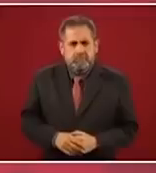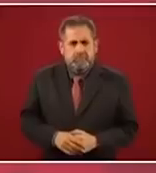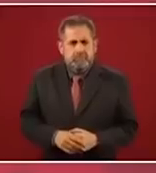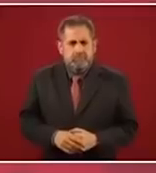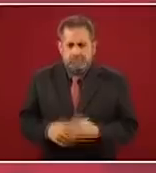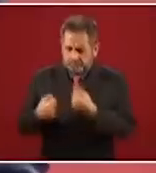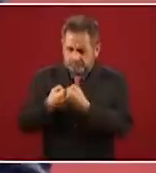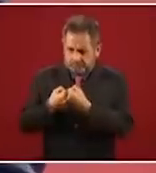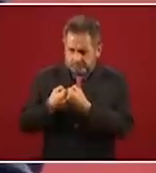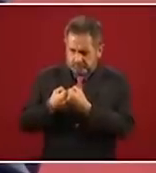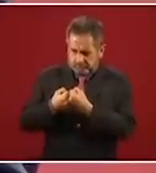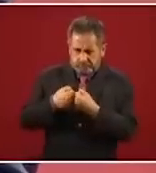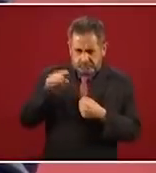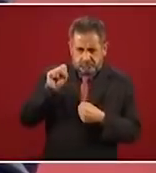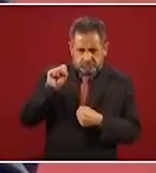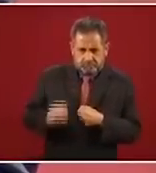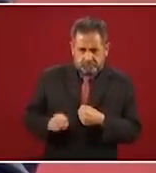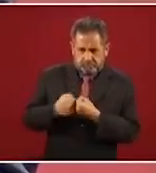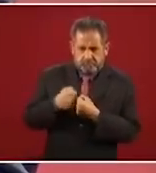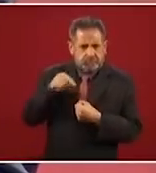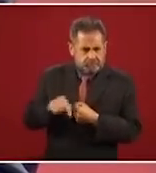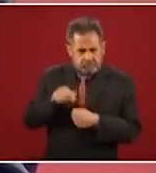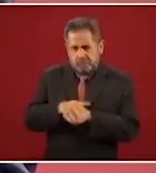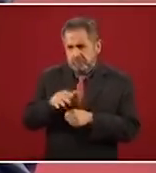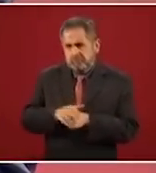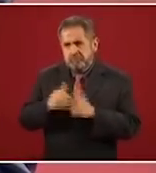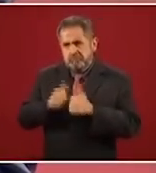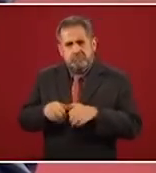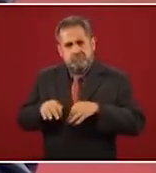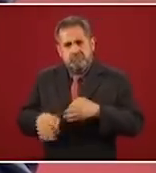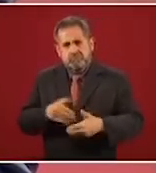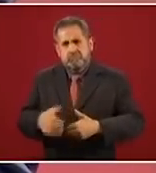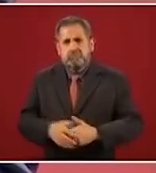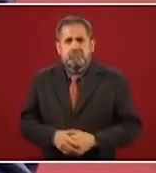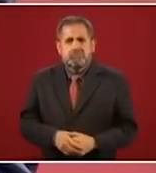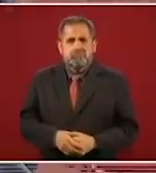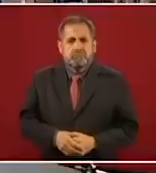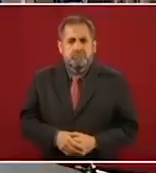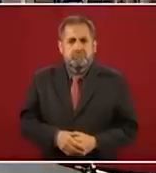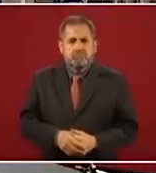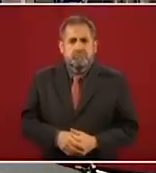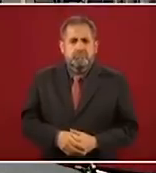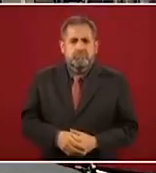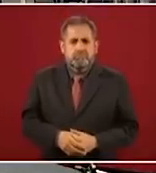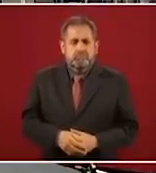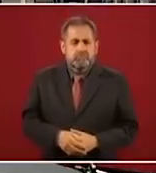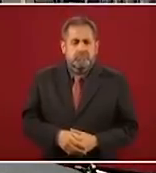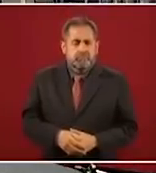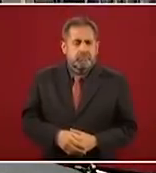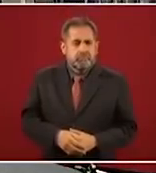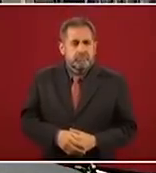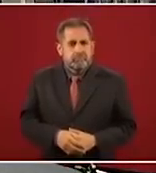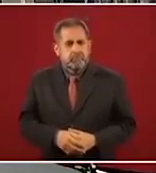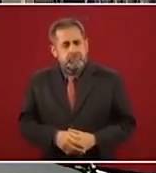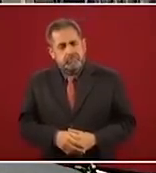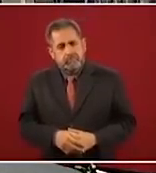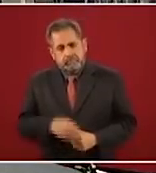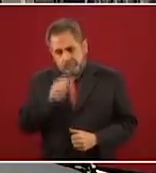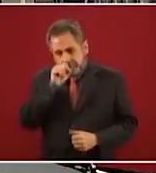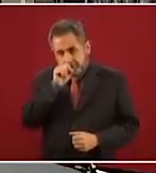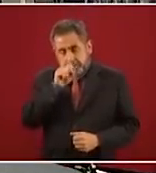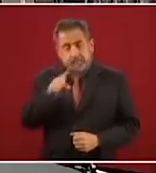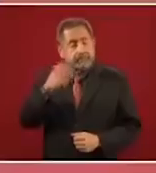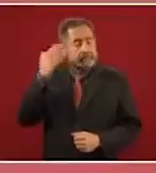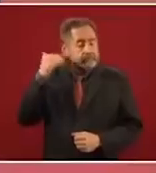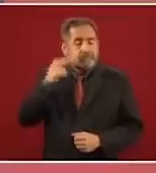en la frontera sur del país. ¿Votaban por el PRI también? Los usaban